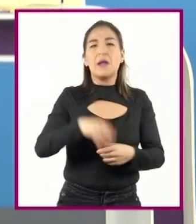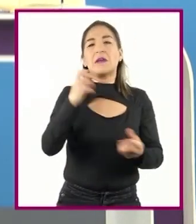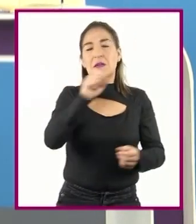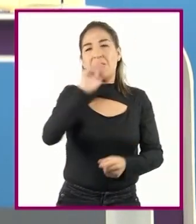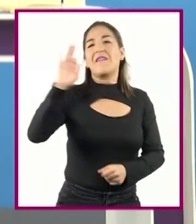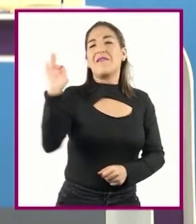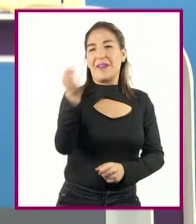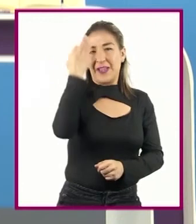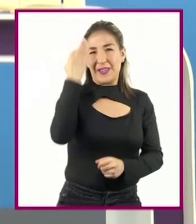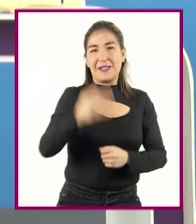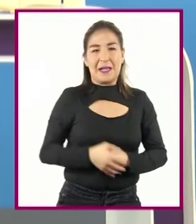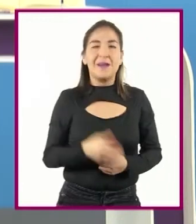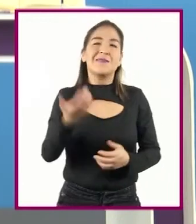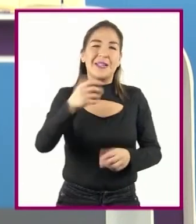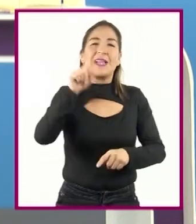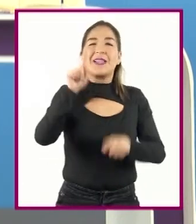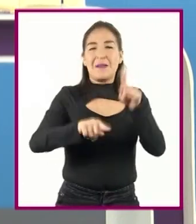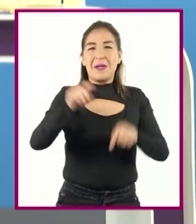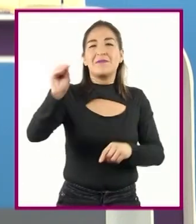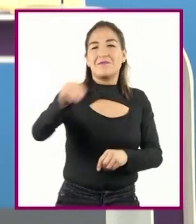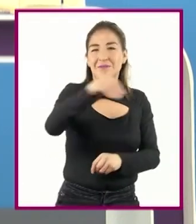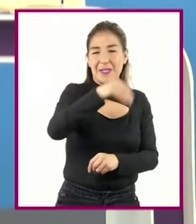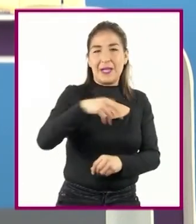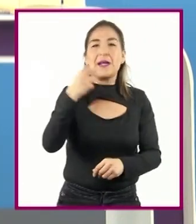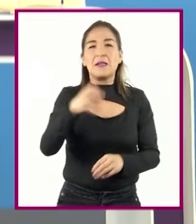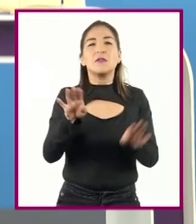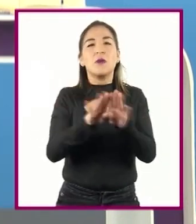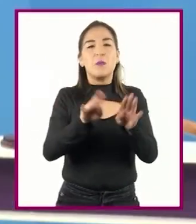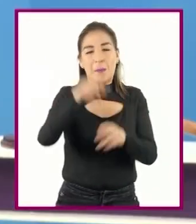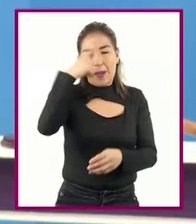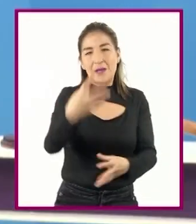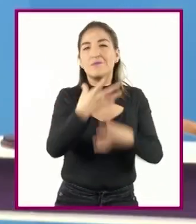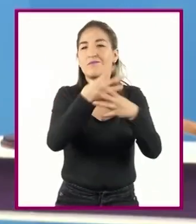federal, el cual resuelve las confrontaciones.